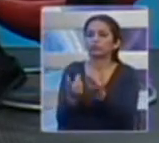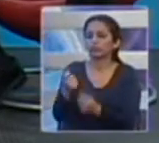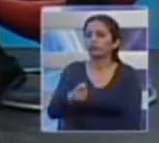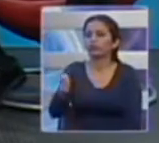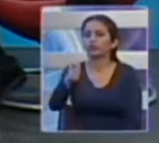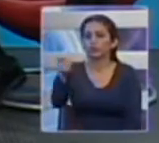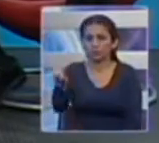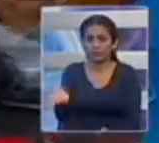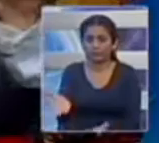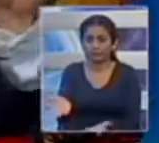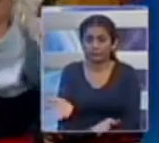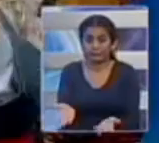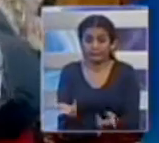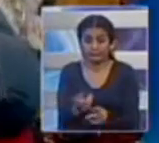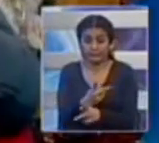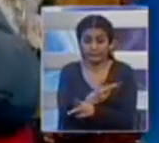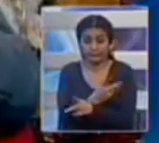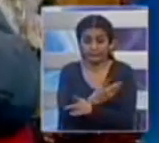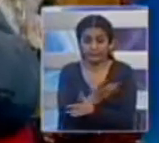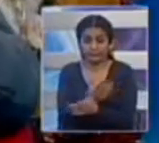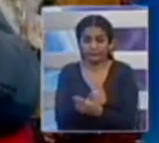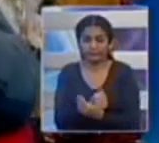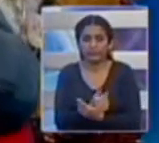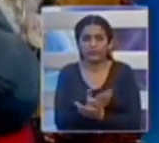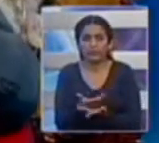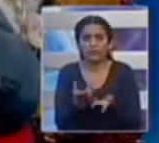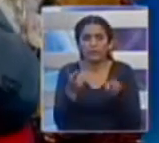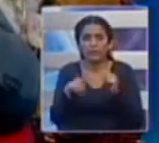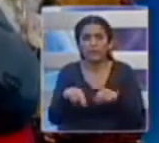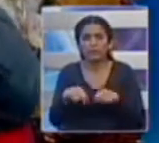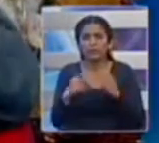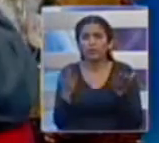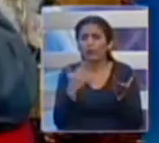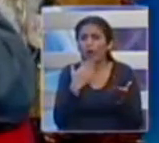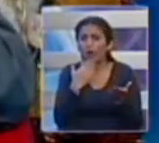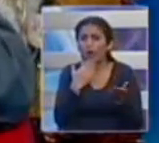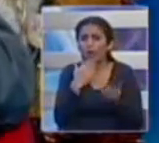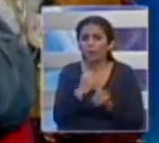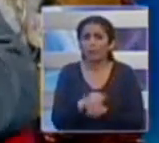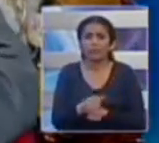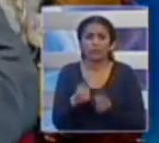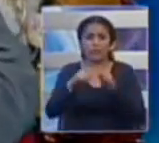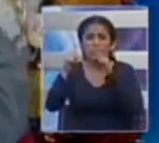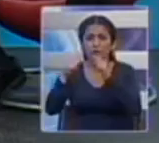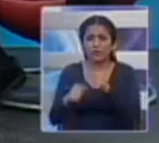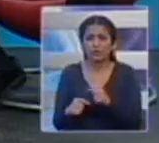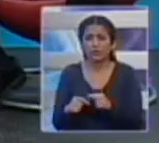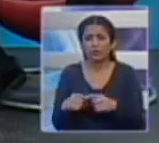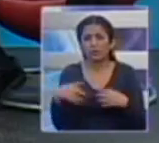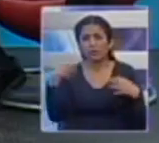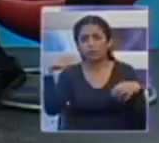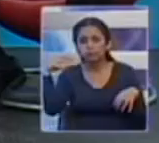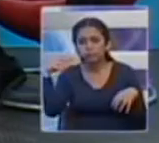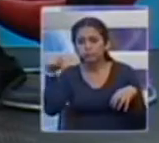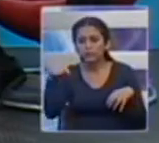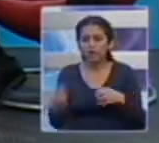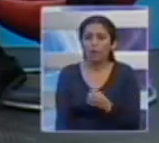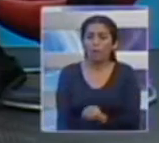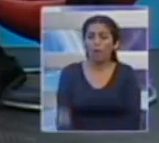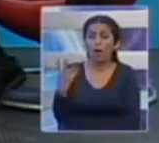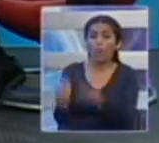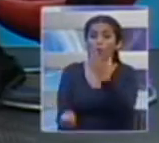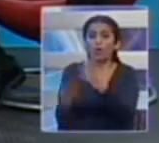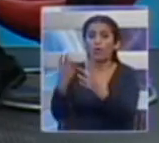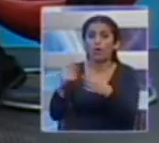años viejos, se corre el riesgo de algún cable eléctrico. Bueno, y ahí sí, el municipio